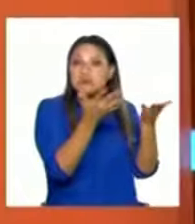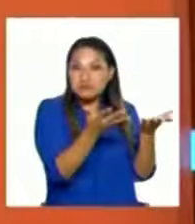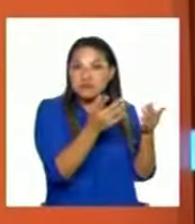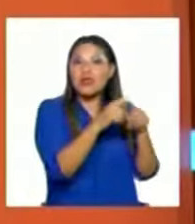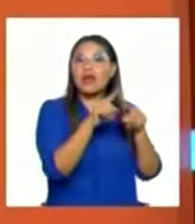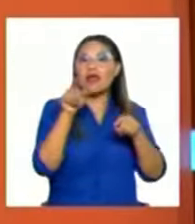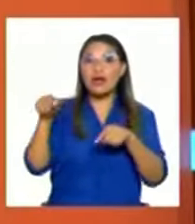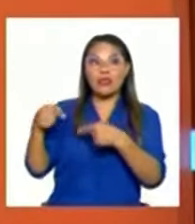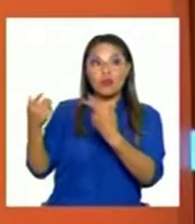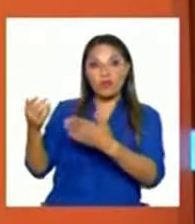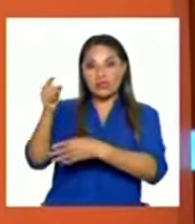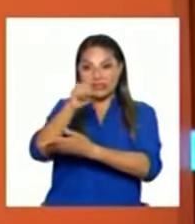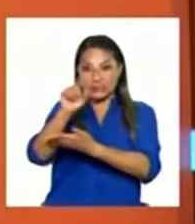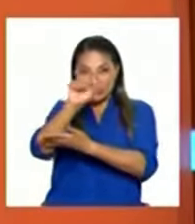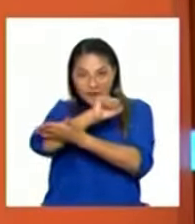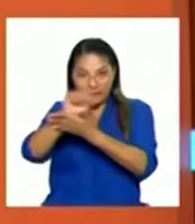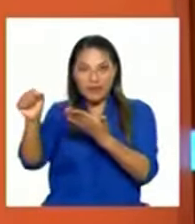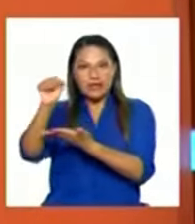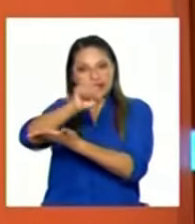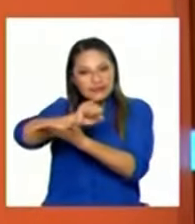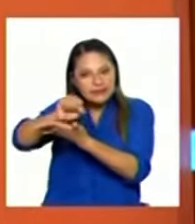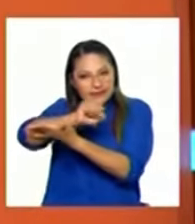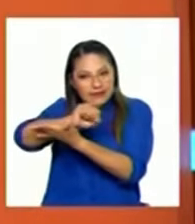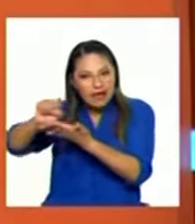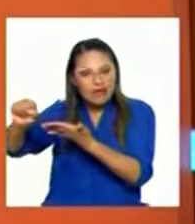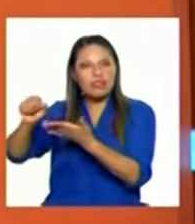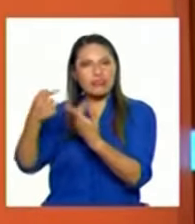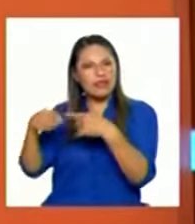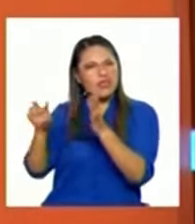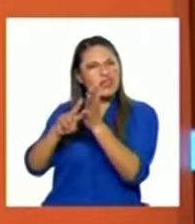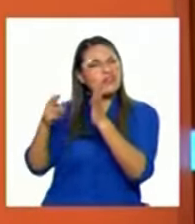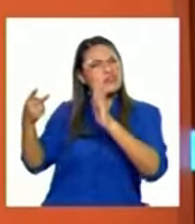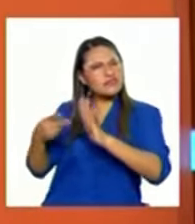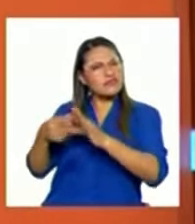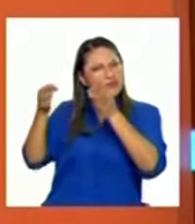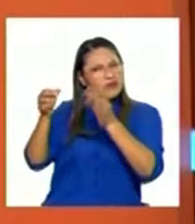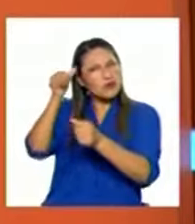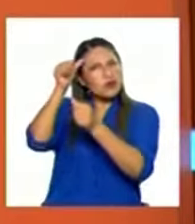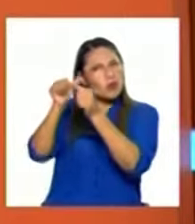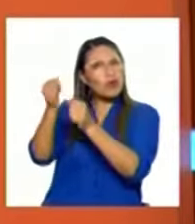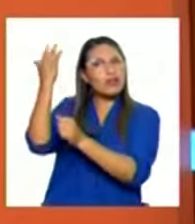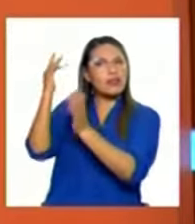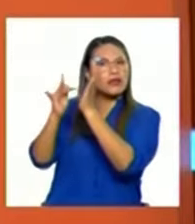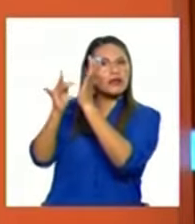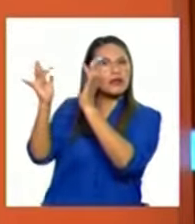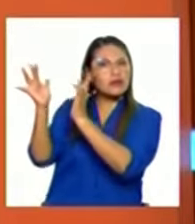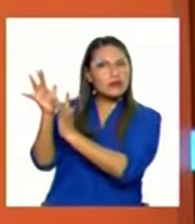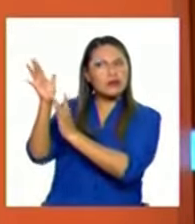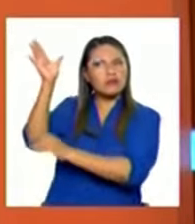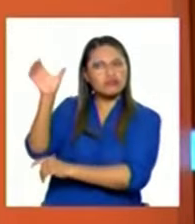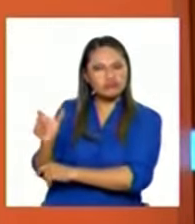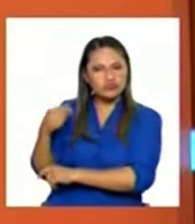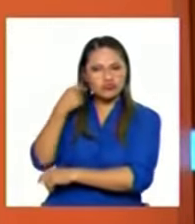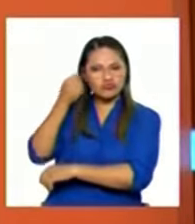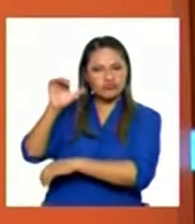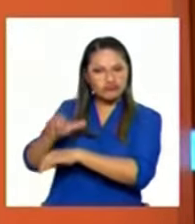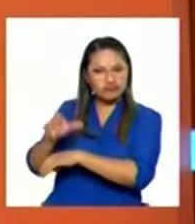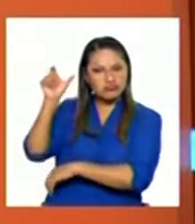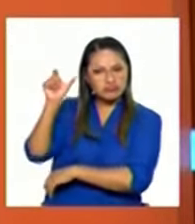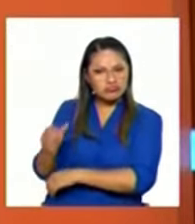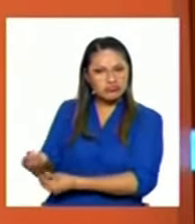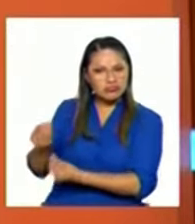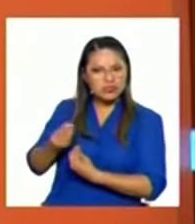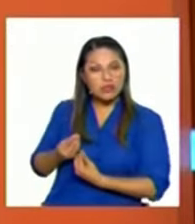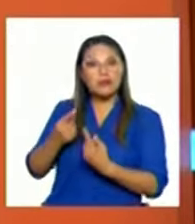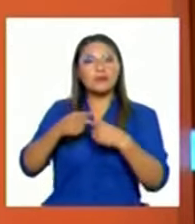agregó que la Semana Santa no solo es para conmemorar el sacrificio que realizó Jesucristo por nosotros, los pecadores, sino un